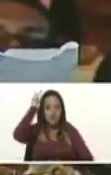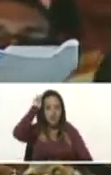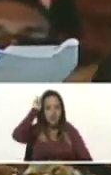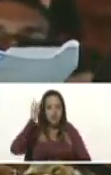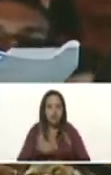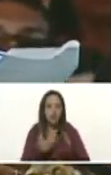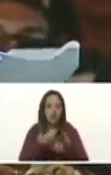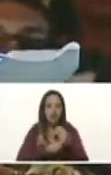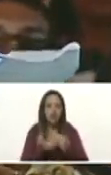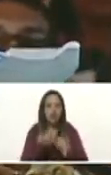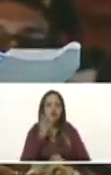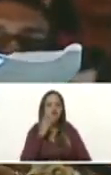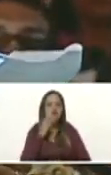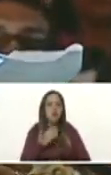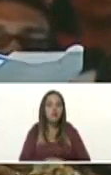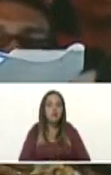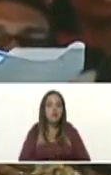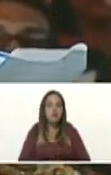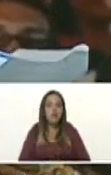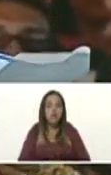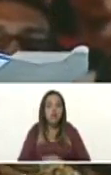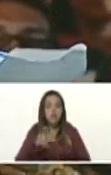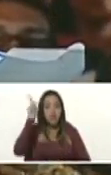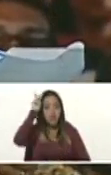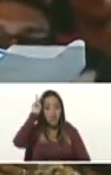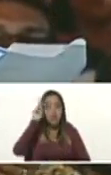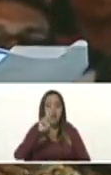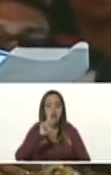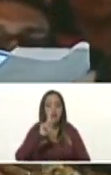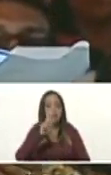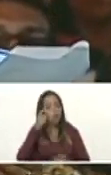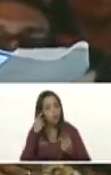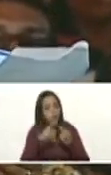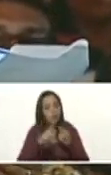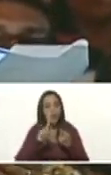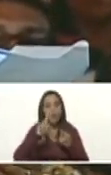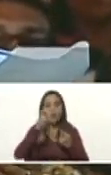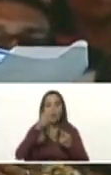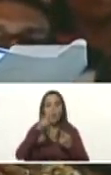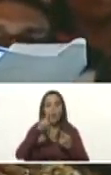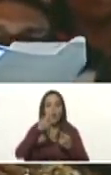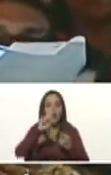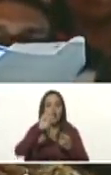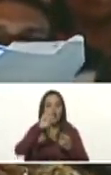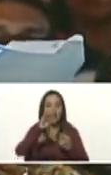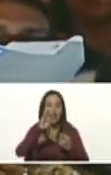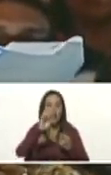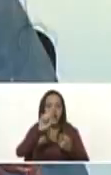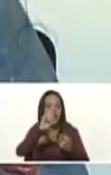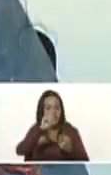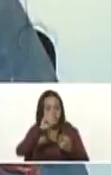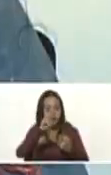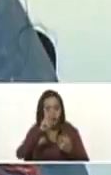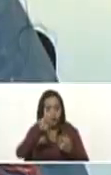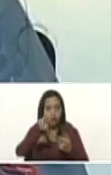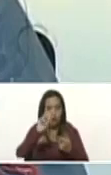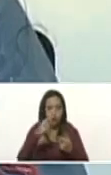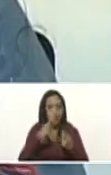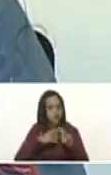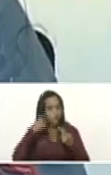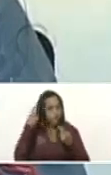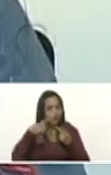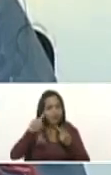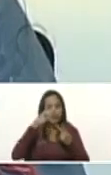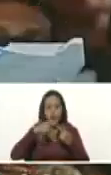como Guaycay Puro, Tiuna, Paramaconi, Tupac Katari,